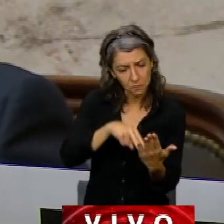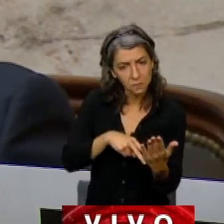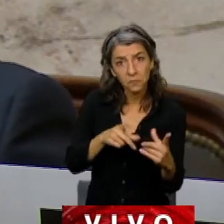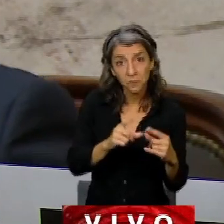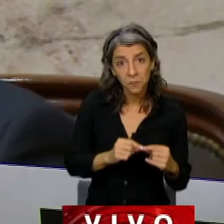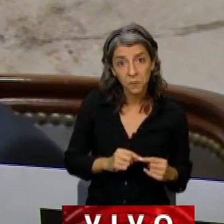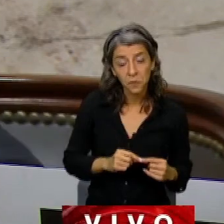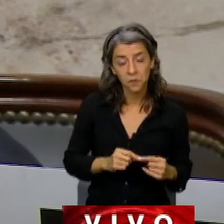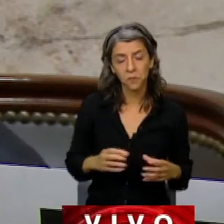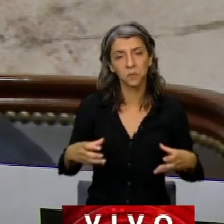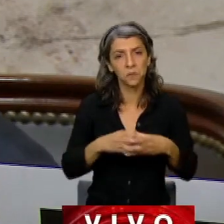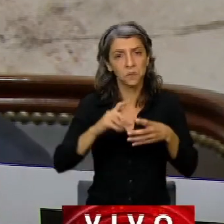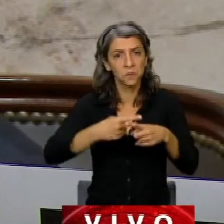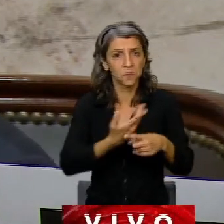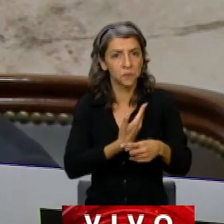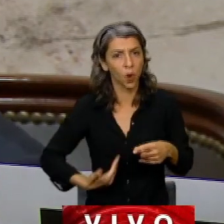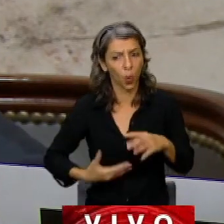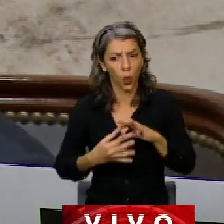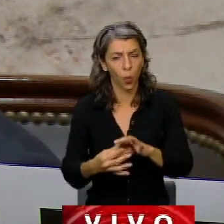ajuste. Sin embargo,